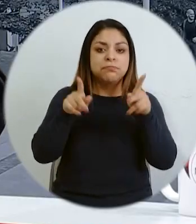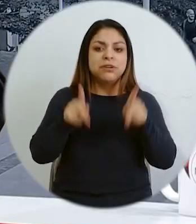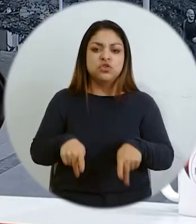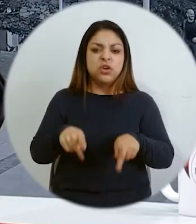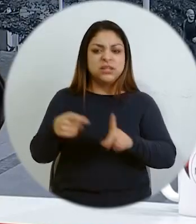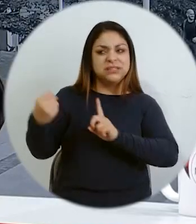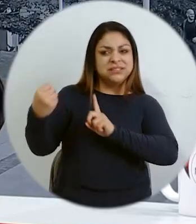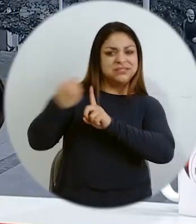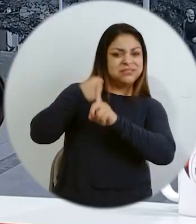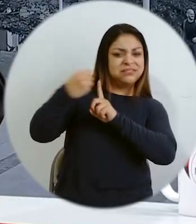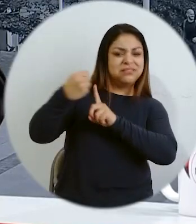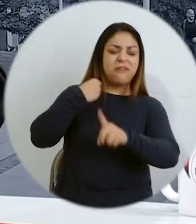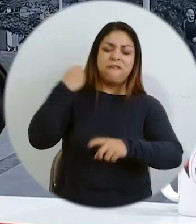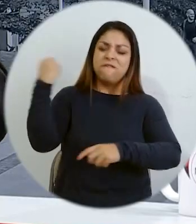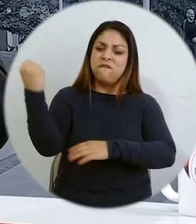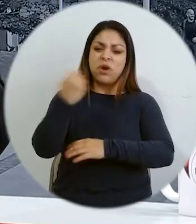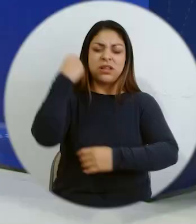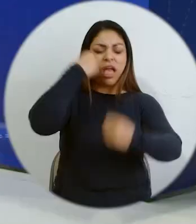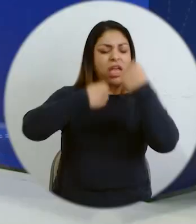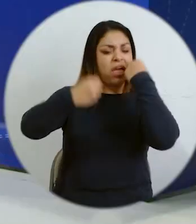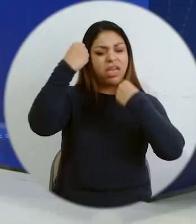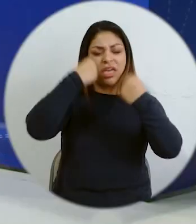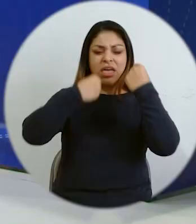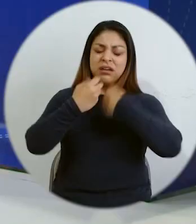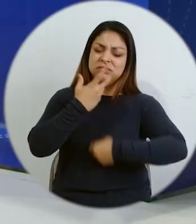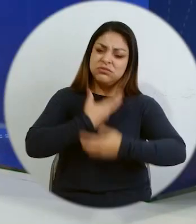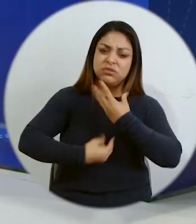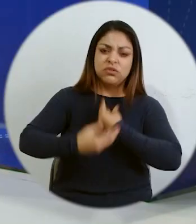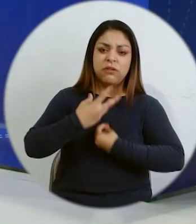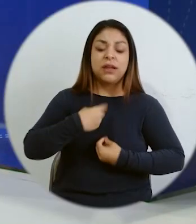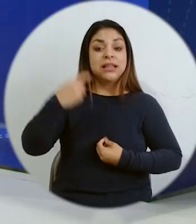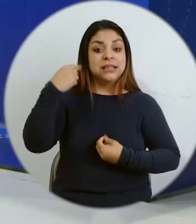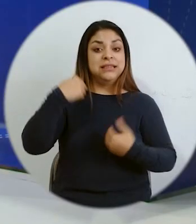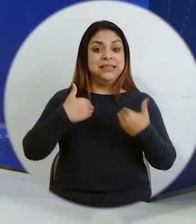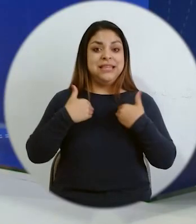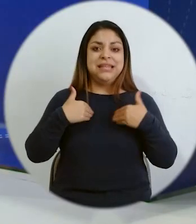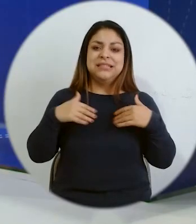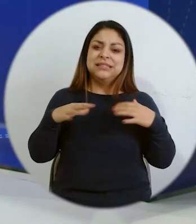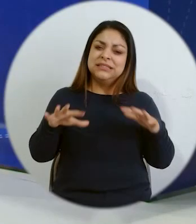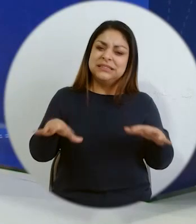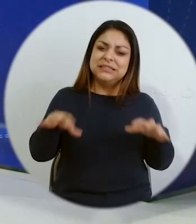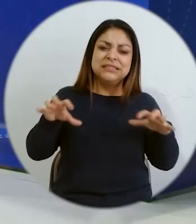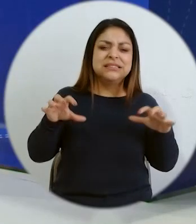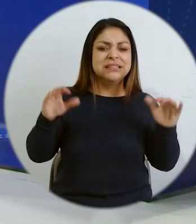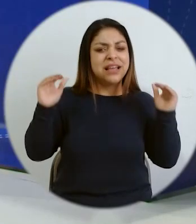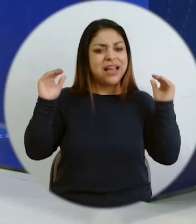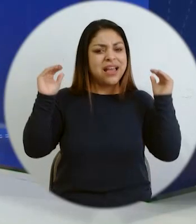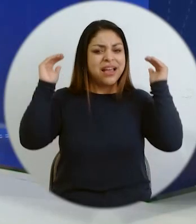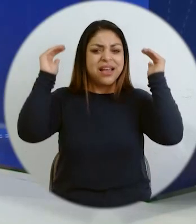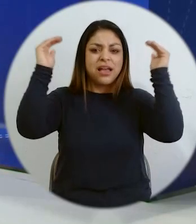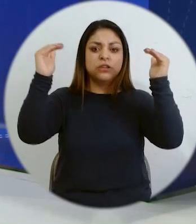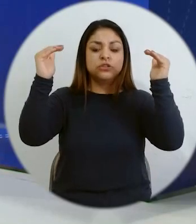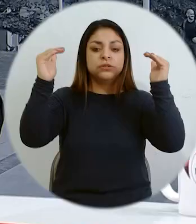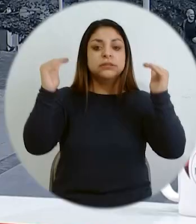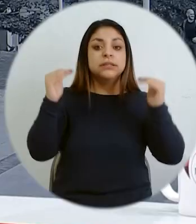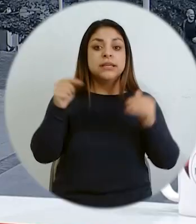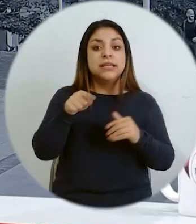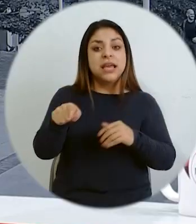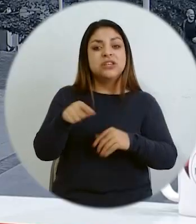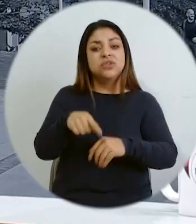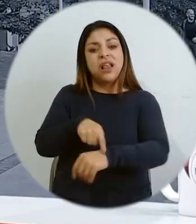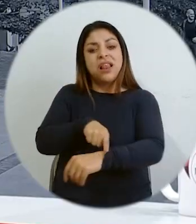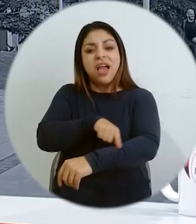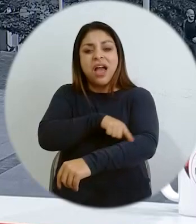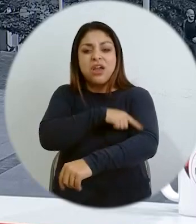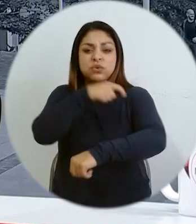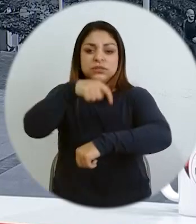que son agredidas o violentadas de forma crónica y sistemática tienden a tener altos niveles de estrés. Pues estos altos niveles de